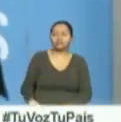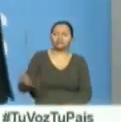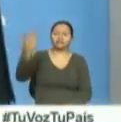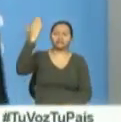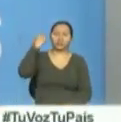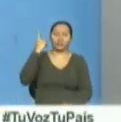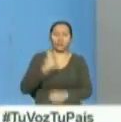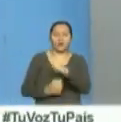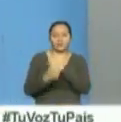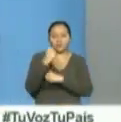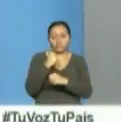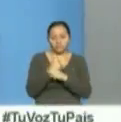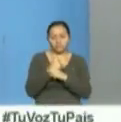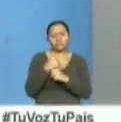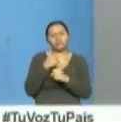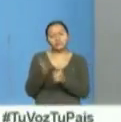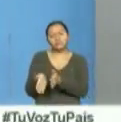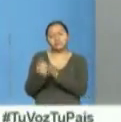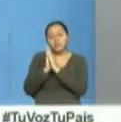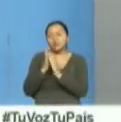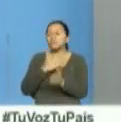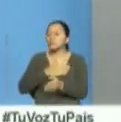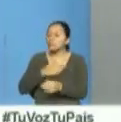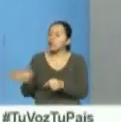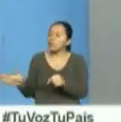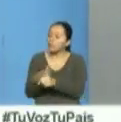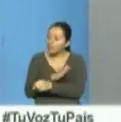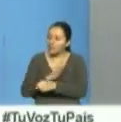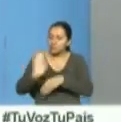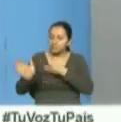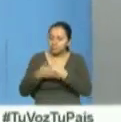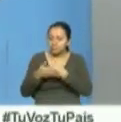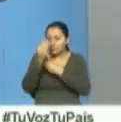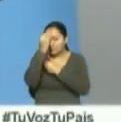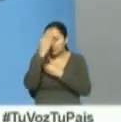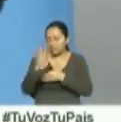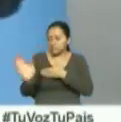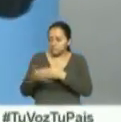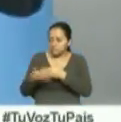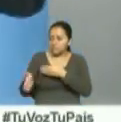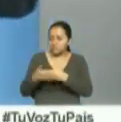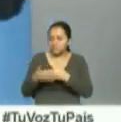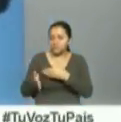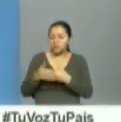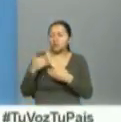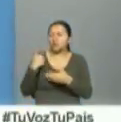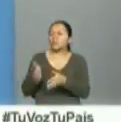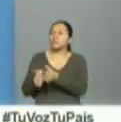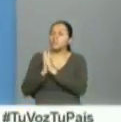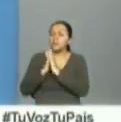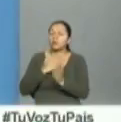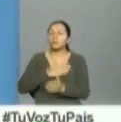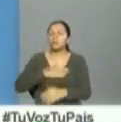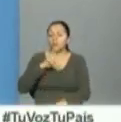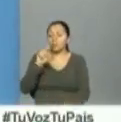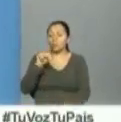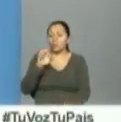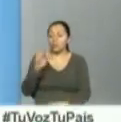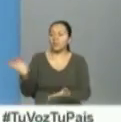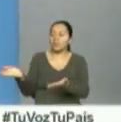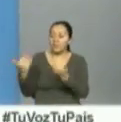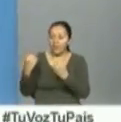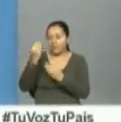Se solicita que se complete la información para continuar con el trámite. Se pide a la UNE